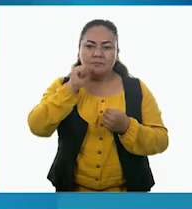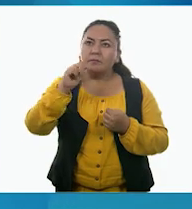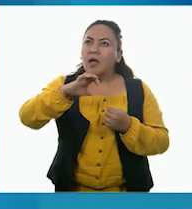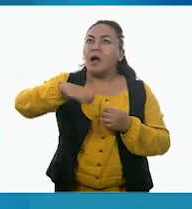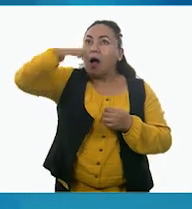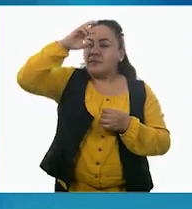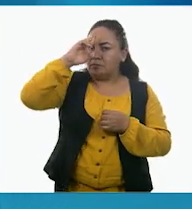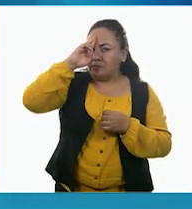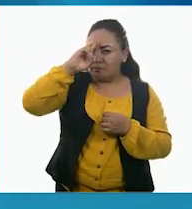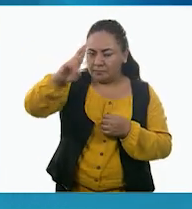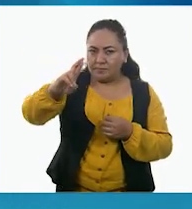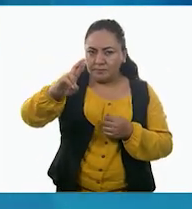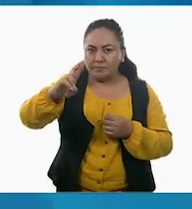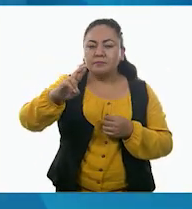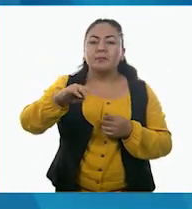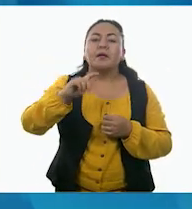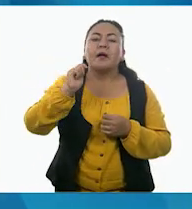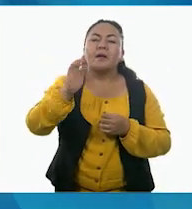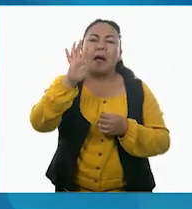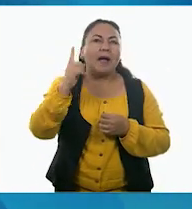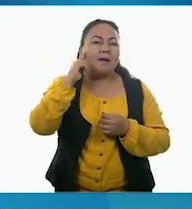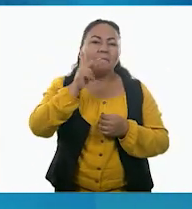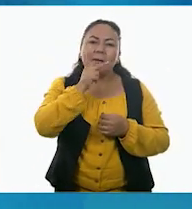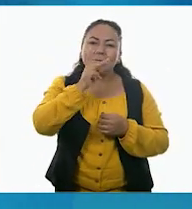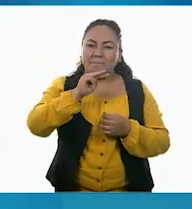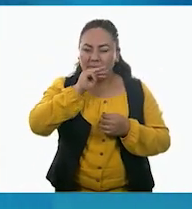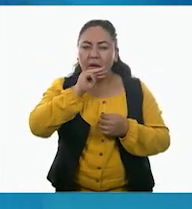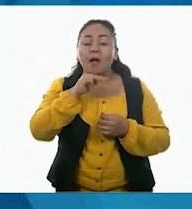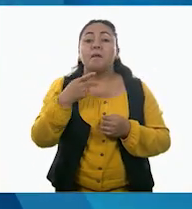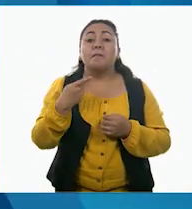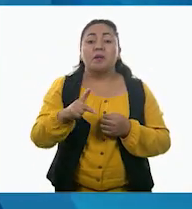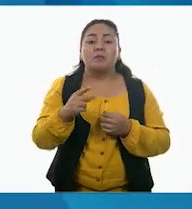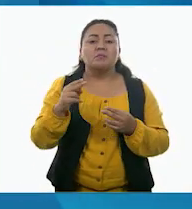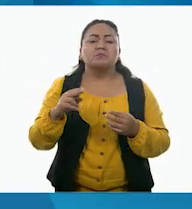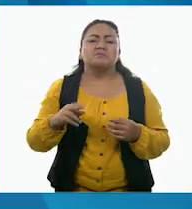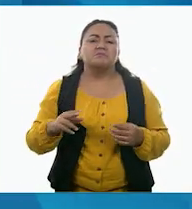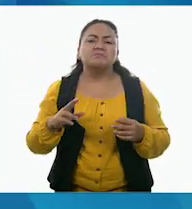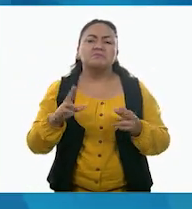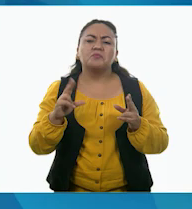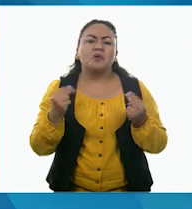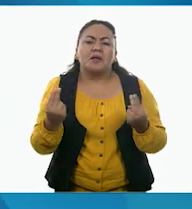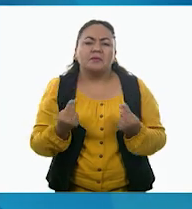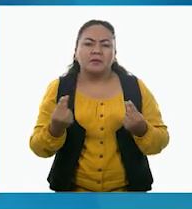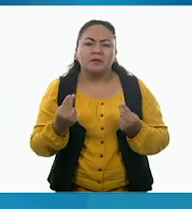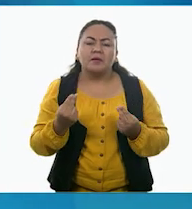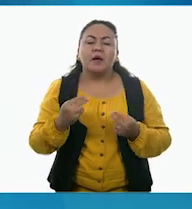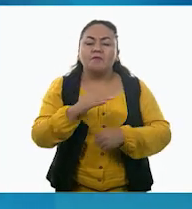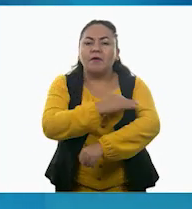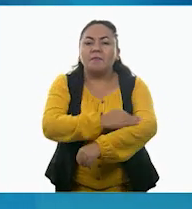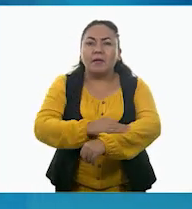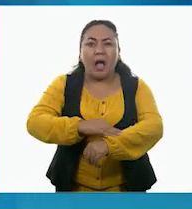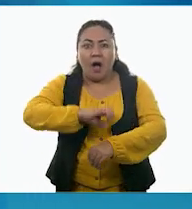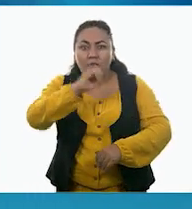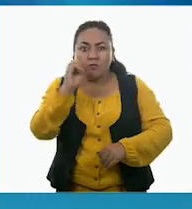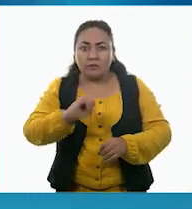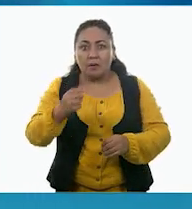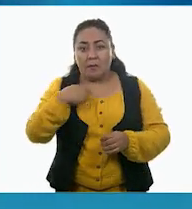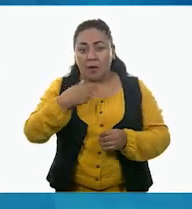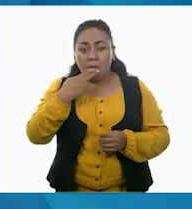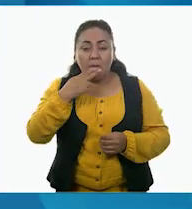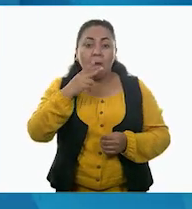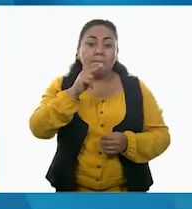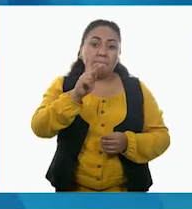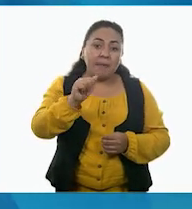Bueno, eso significaría papá o mamá, pero no es necesario que tengamos una relación familiar para poder utilizar